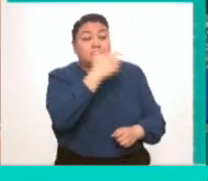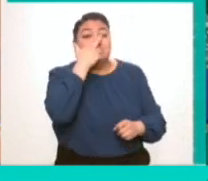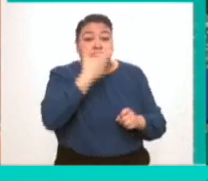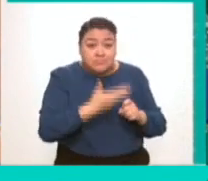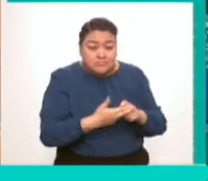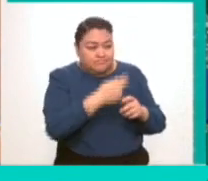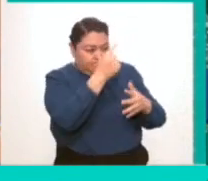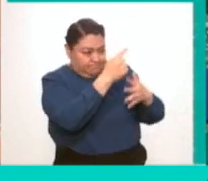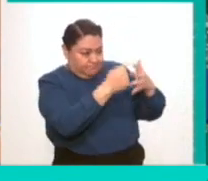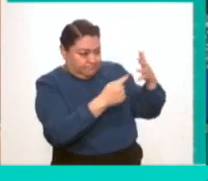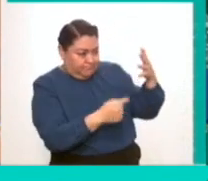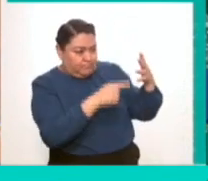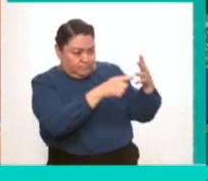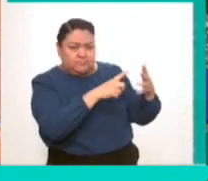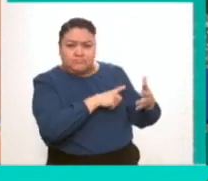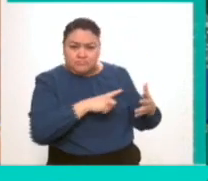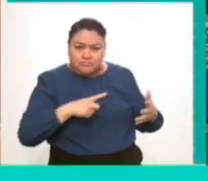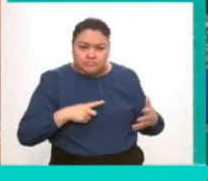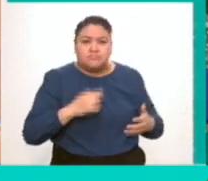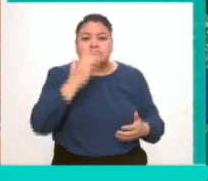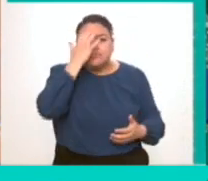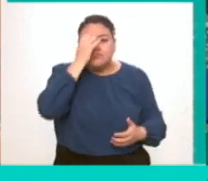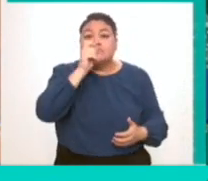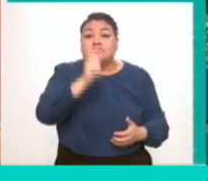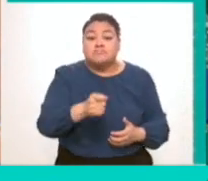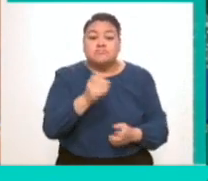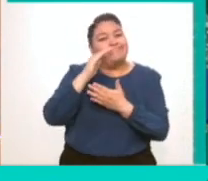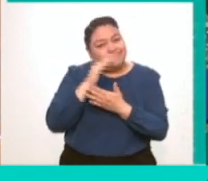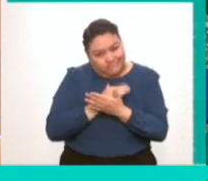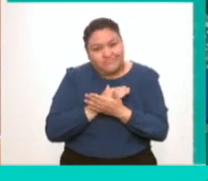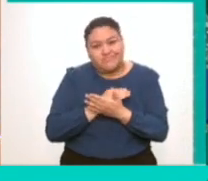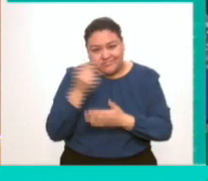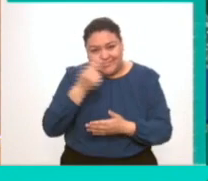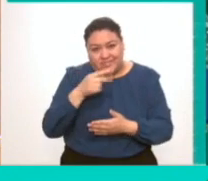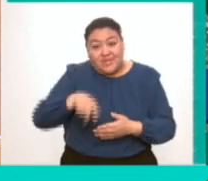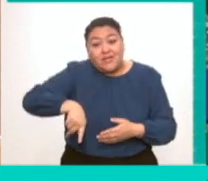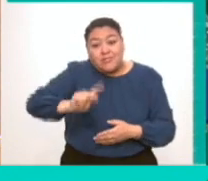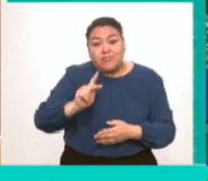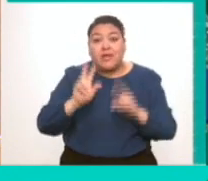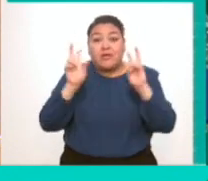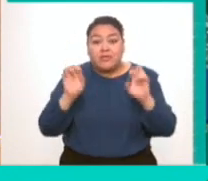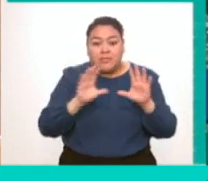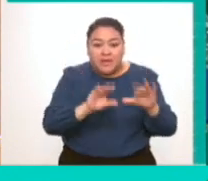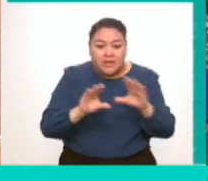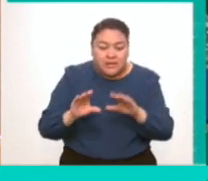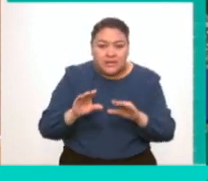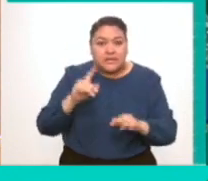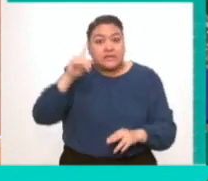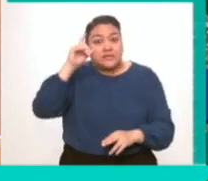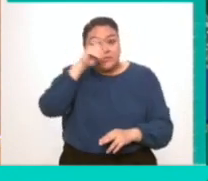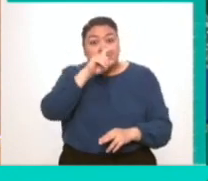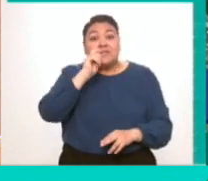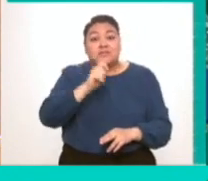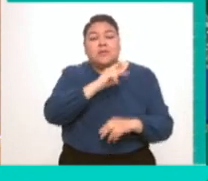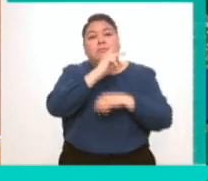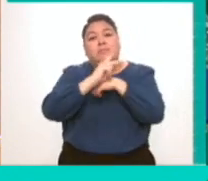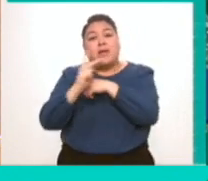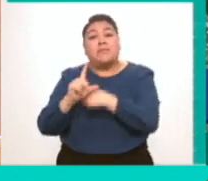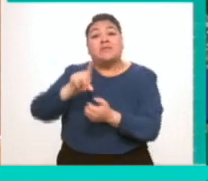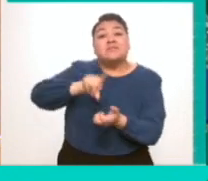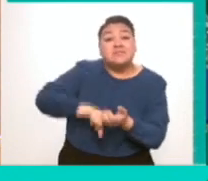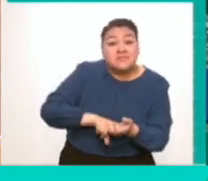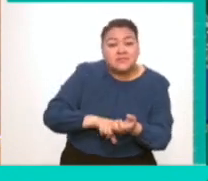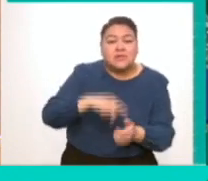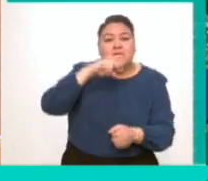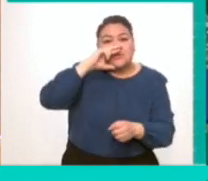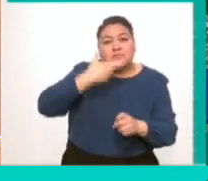atribución para conocer respecto de incendios registrados al ser un tema tan complejo los estados tienen la obligación